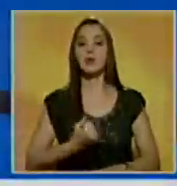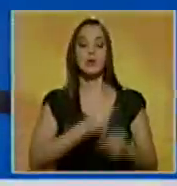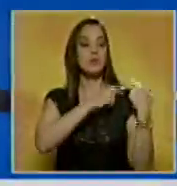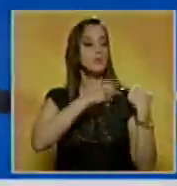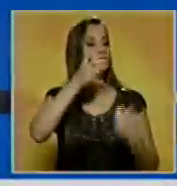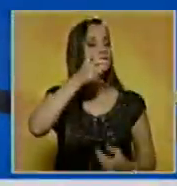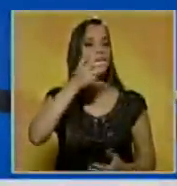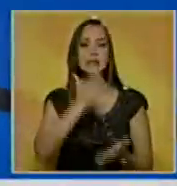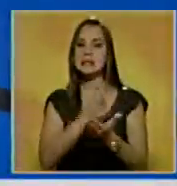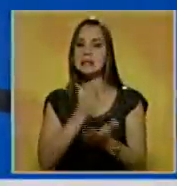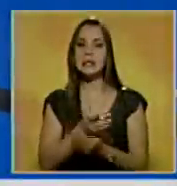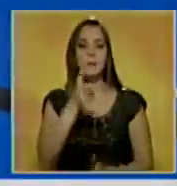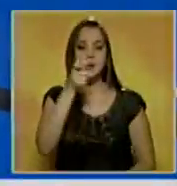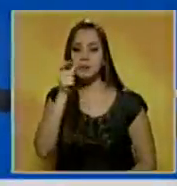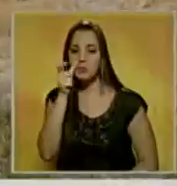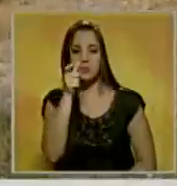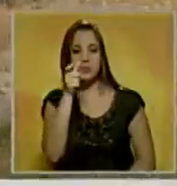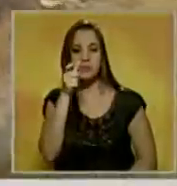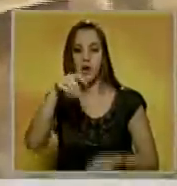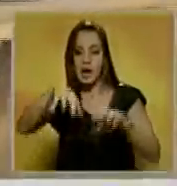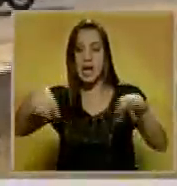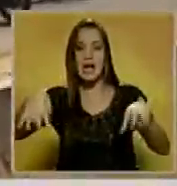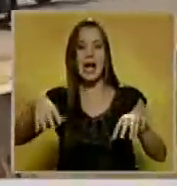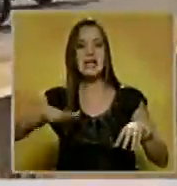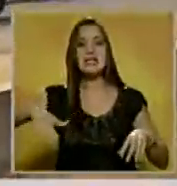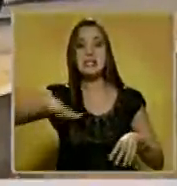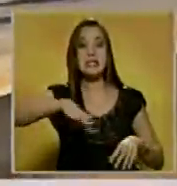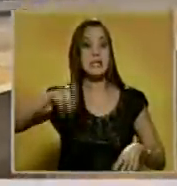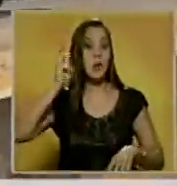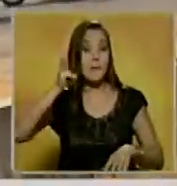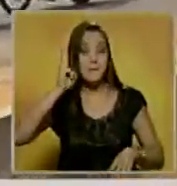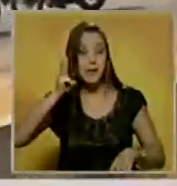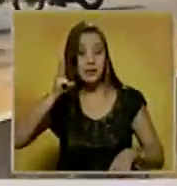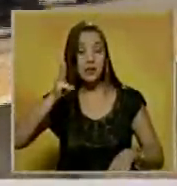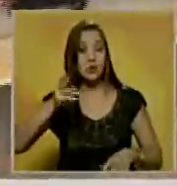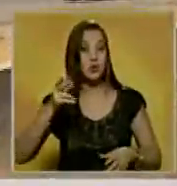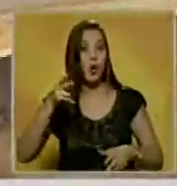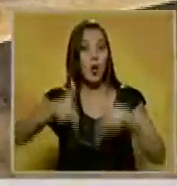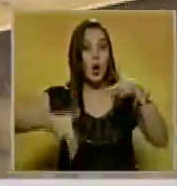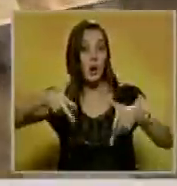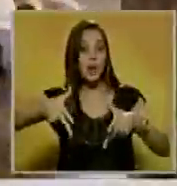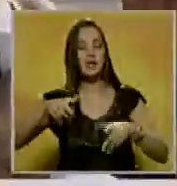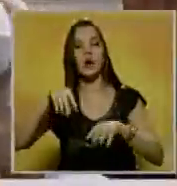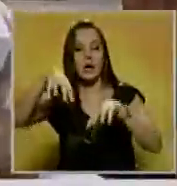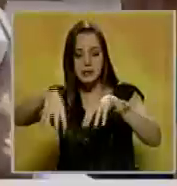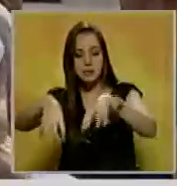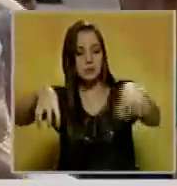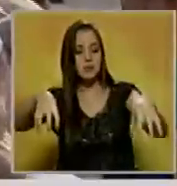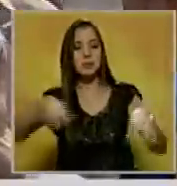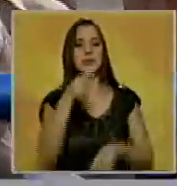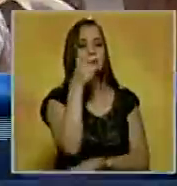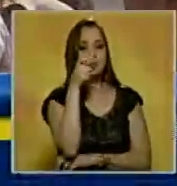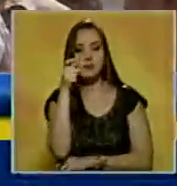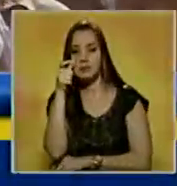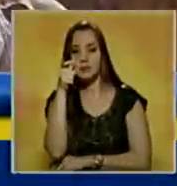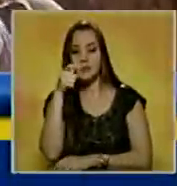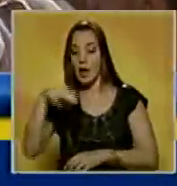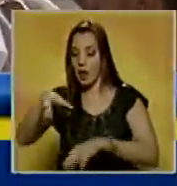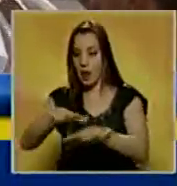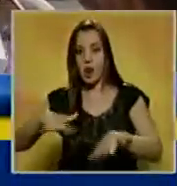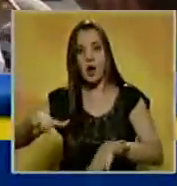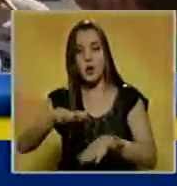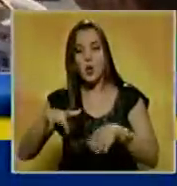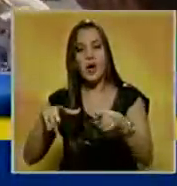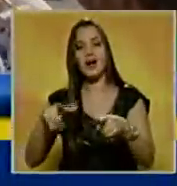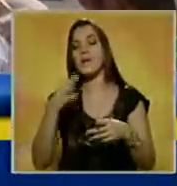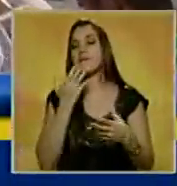control permanentes en los lugares que consideran más vulnerables a la delincuencia. Pongan puntos de control en los sitios más estratégicos donde es